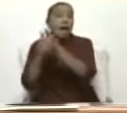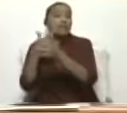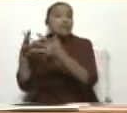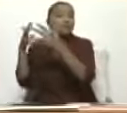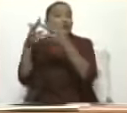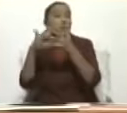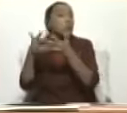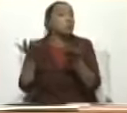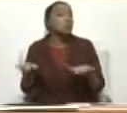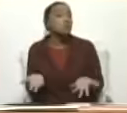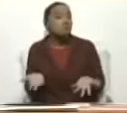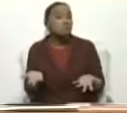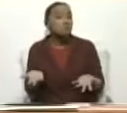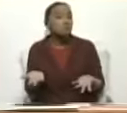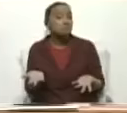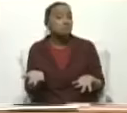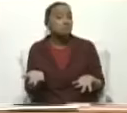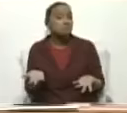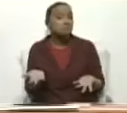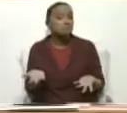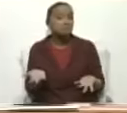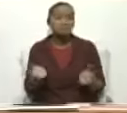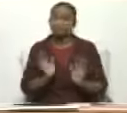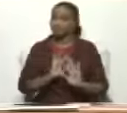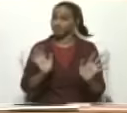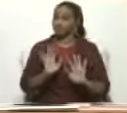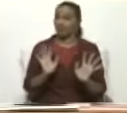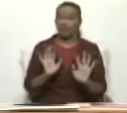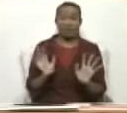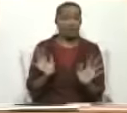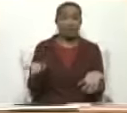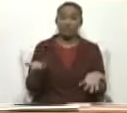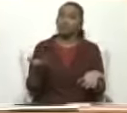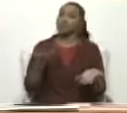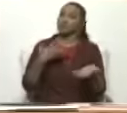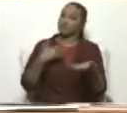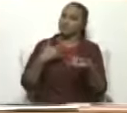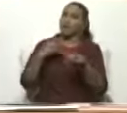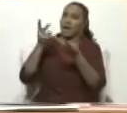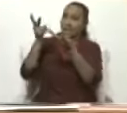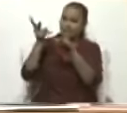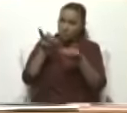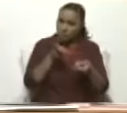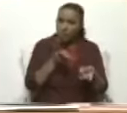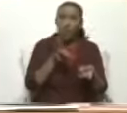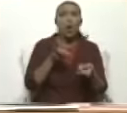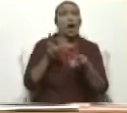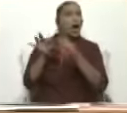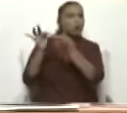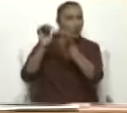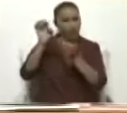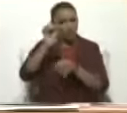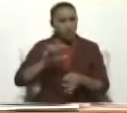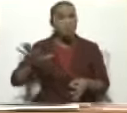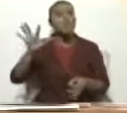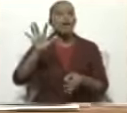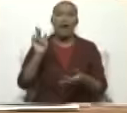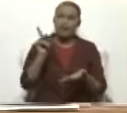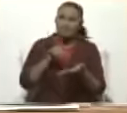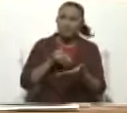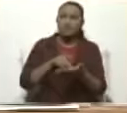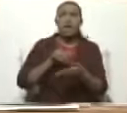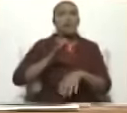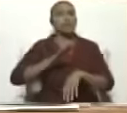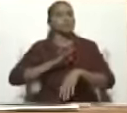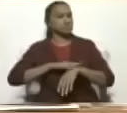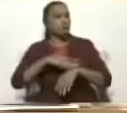buenos para eso. Aquí se les invitó y se pusieron a decir que en vista que lo